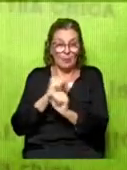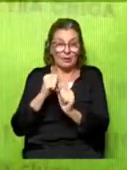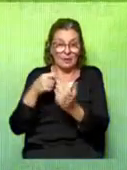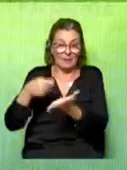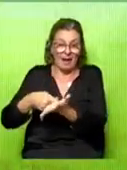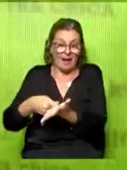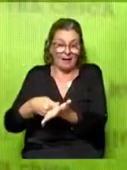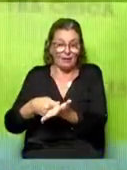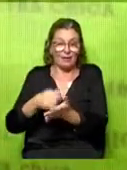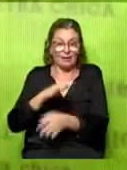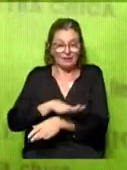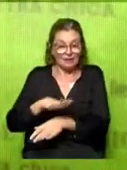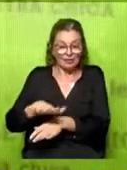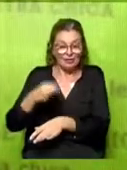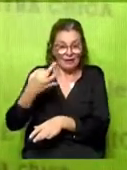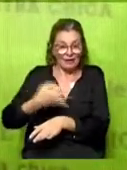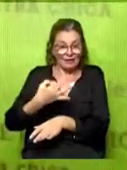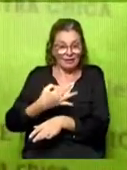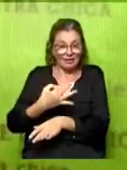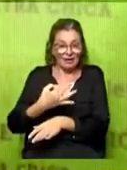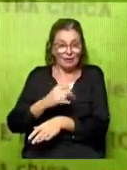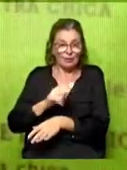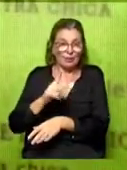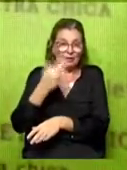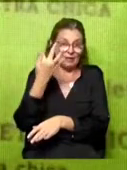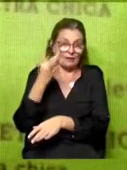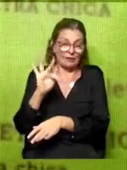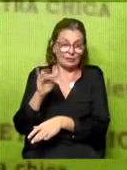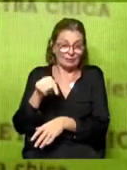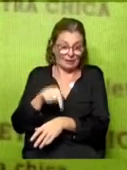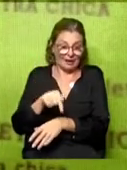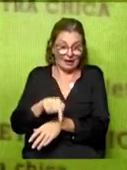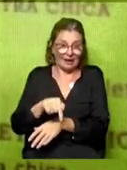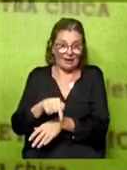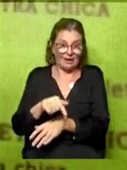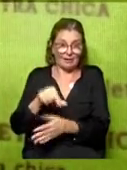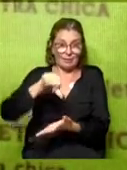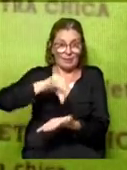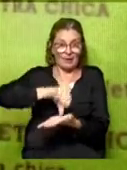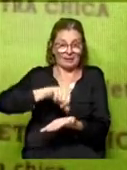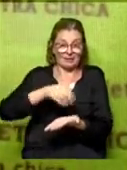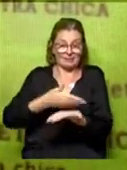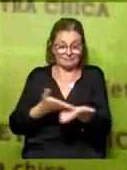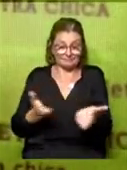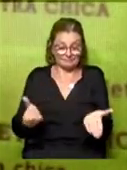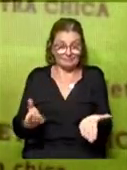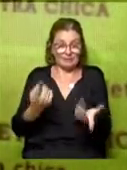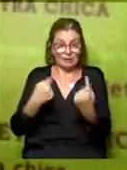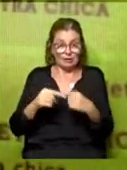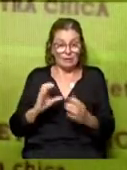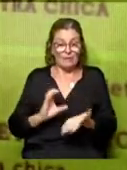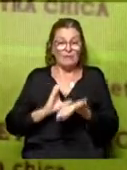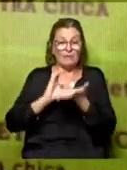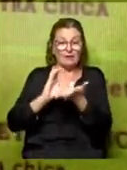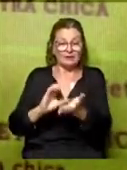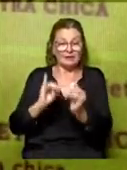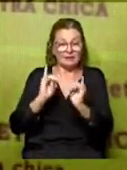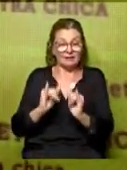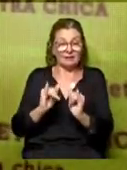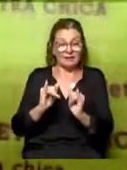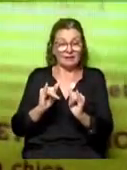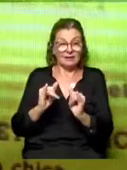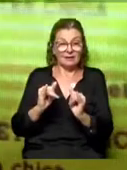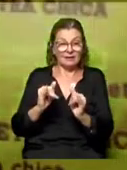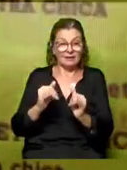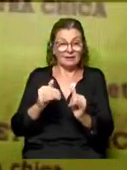pagarlos, y los niños, la verdad, no es que sean el futuro, son el presente de un país. Entonces sí tenemos que invertir en los niños, se nos va la